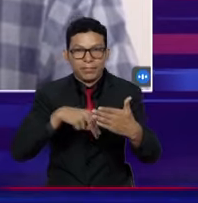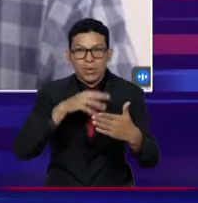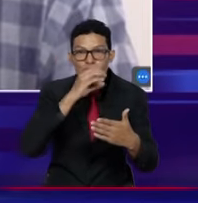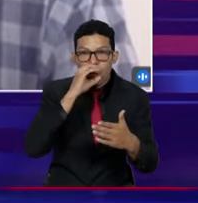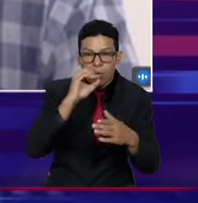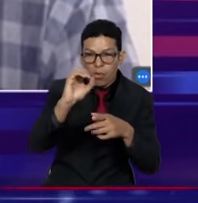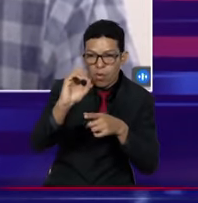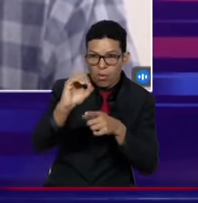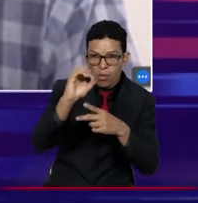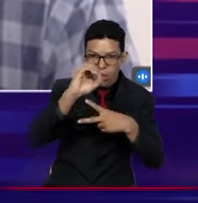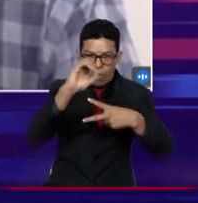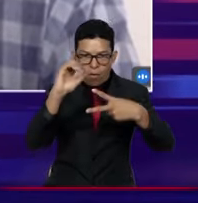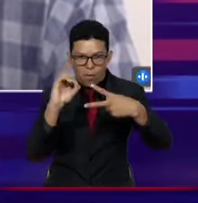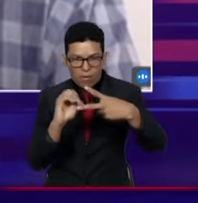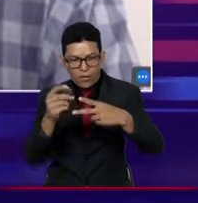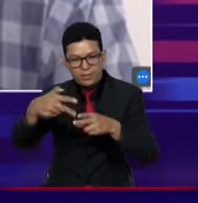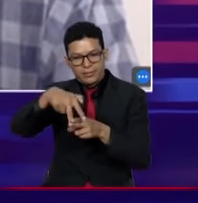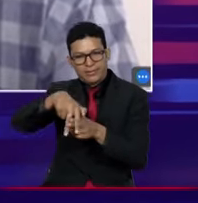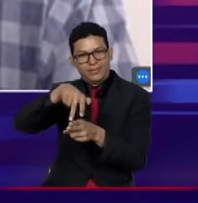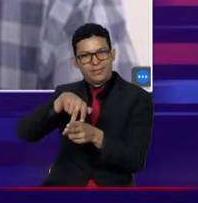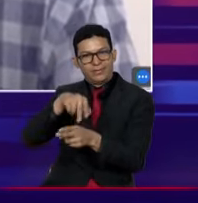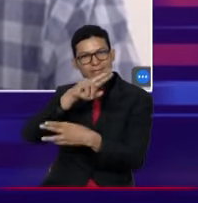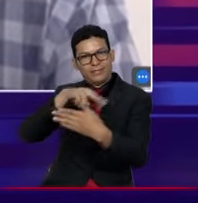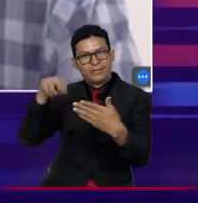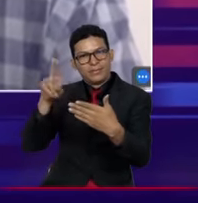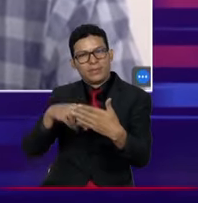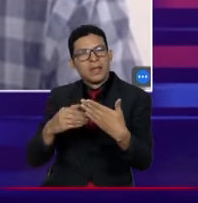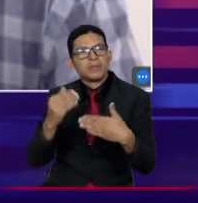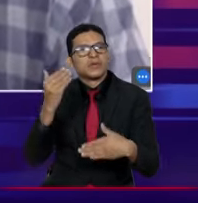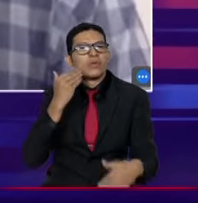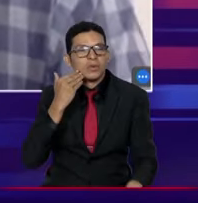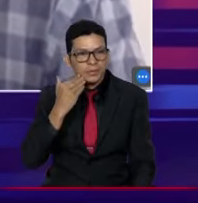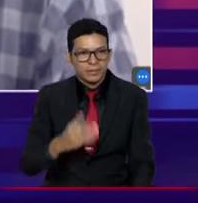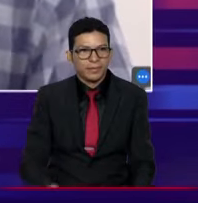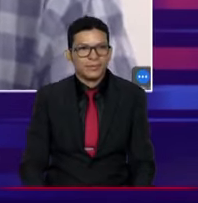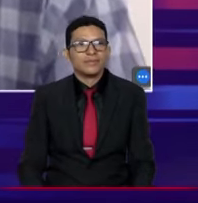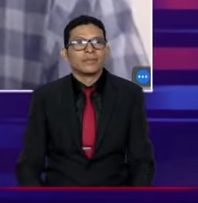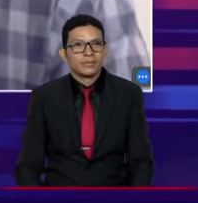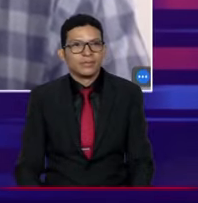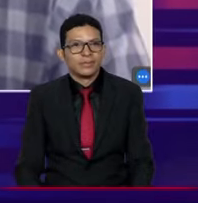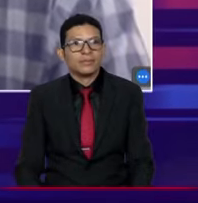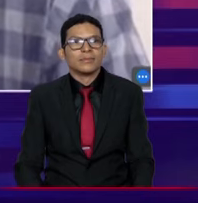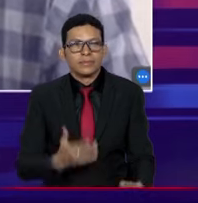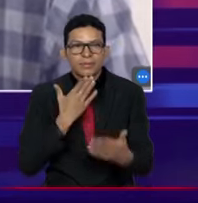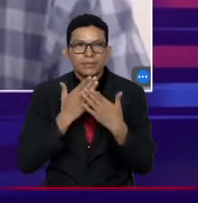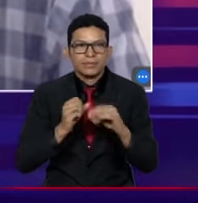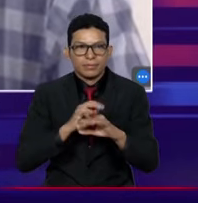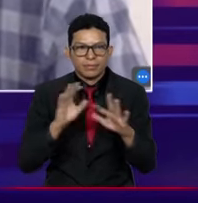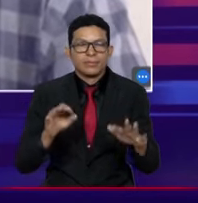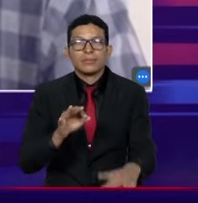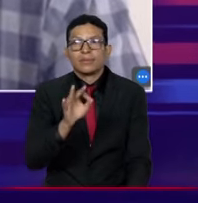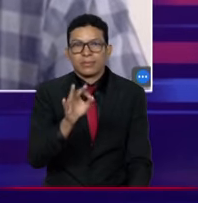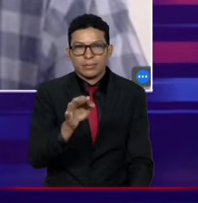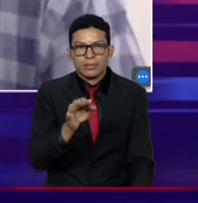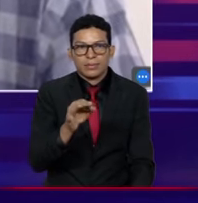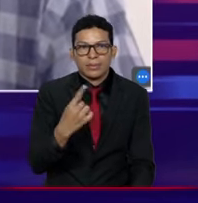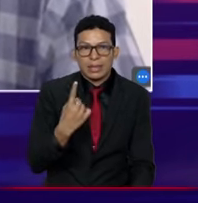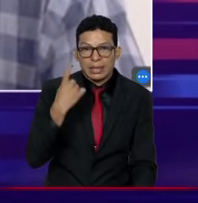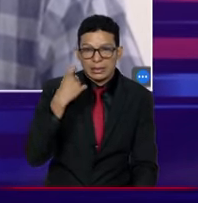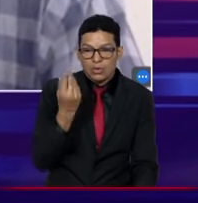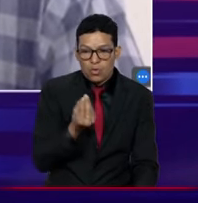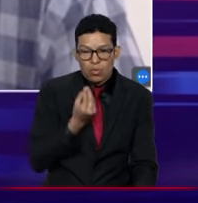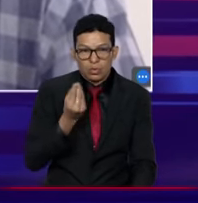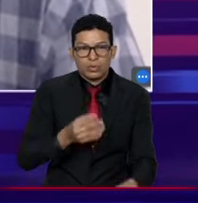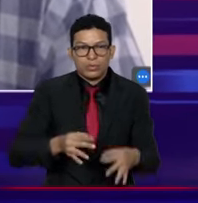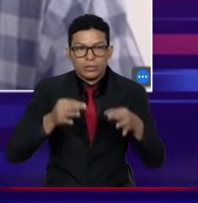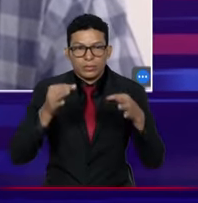hombre? ¿Desde qué día aplica? ¿Cómo funciona? Sí, con los buenos días. Efectivamente, ayer en el Consejo de Seguridad,